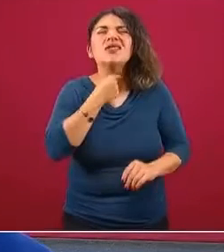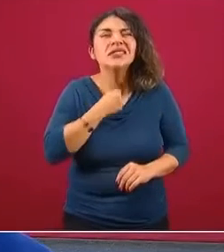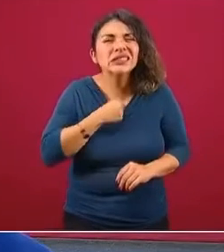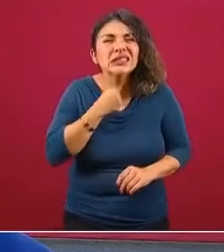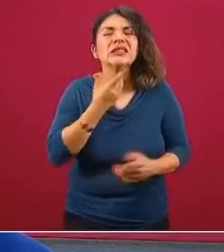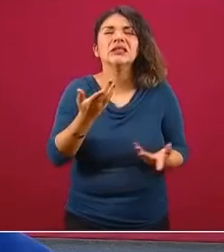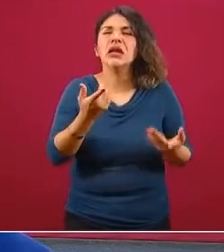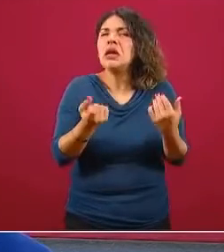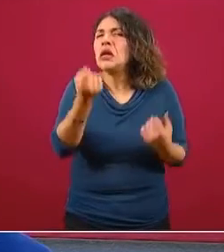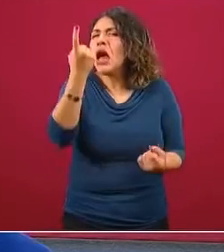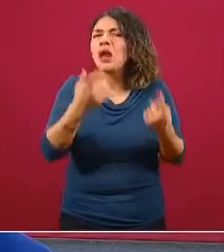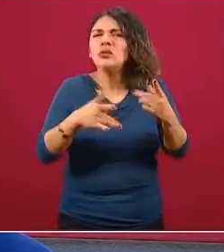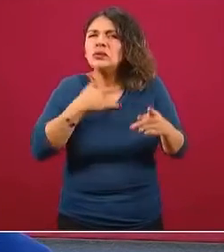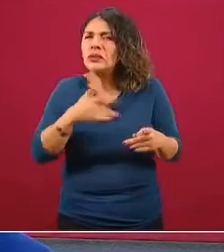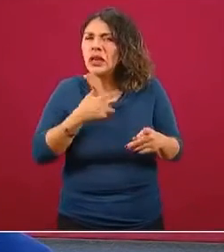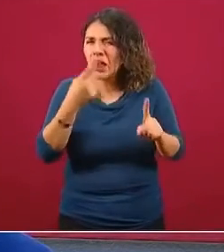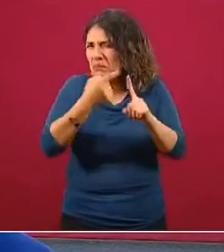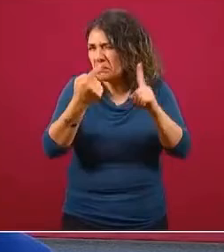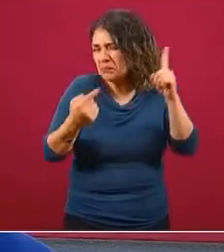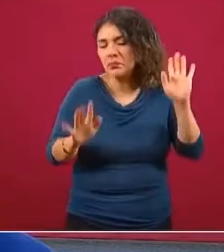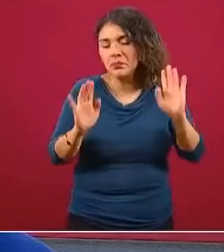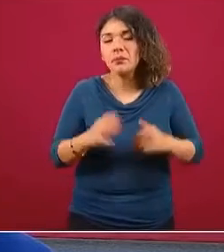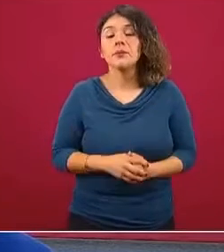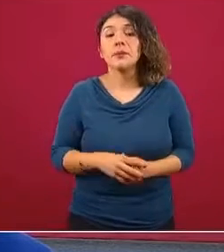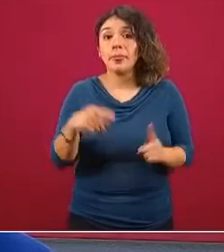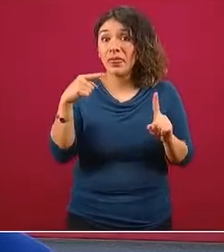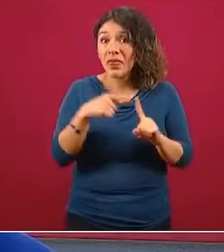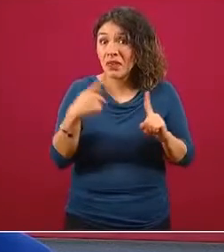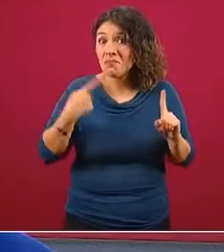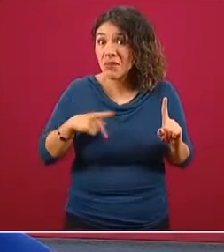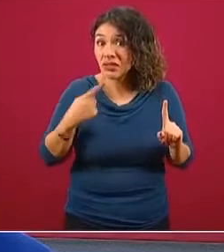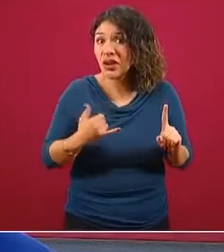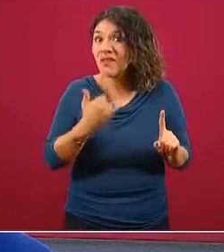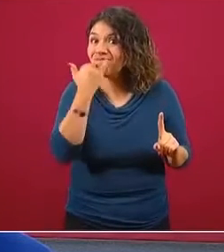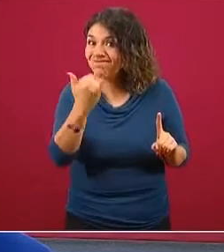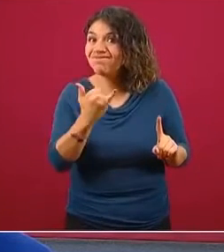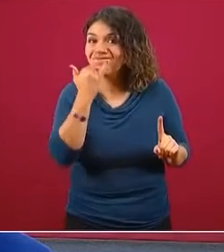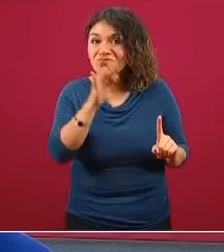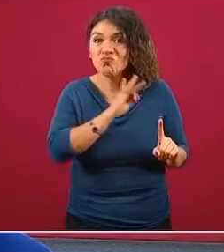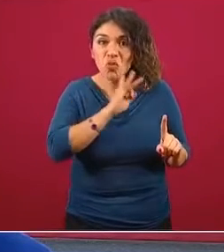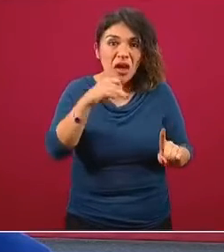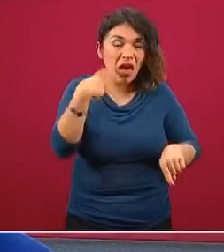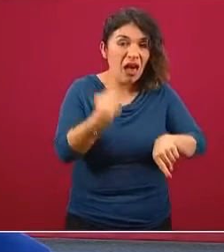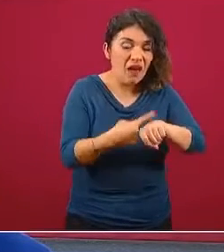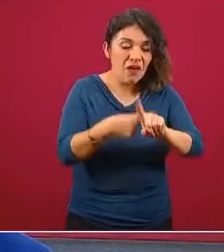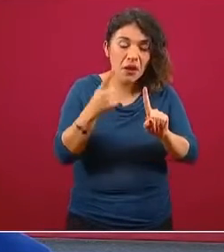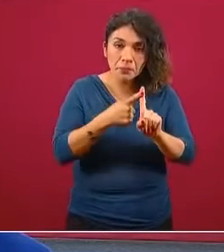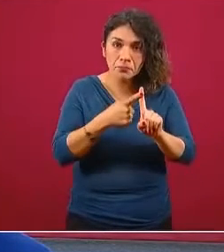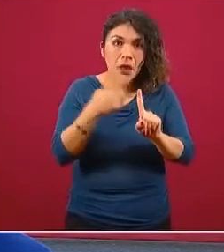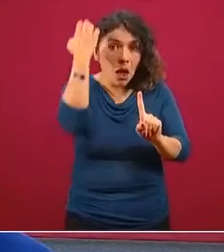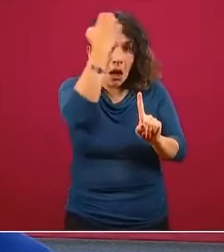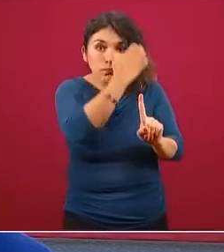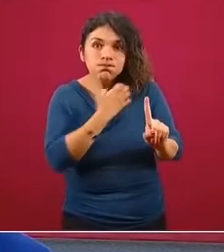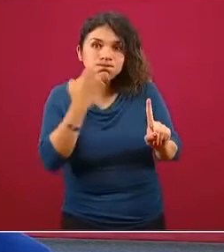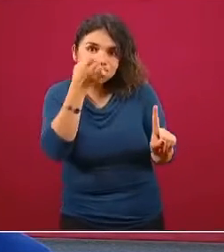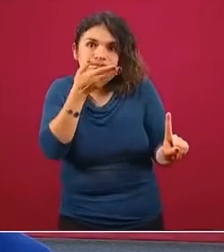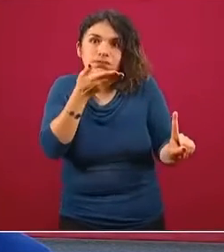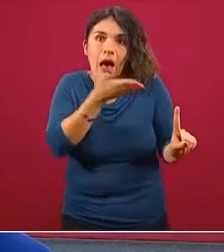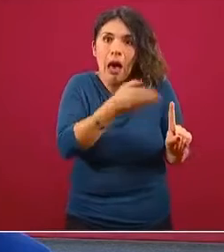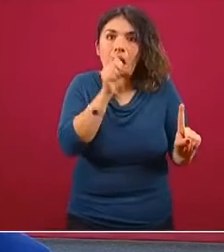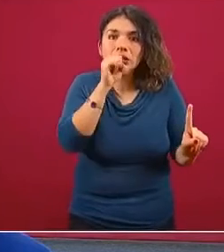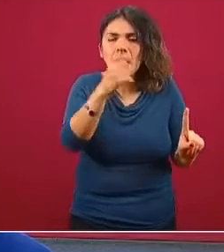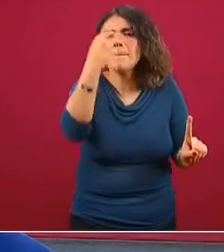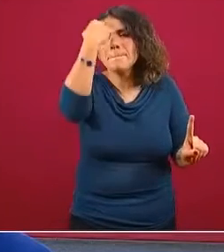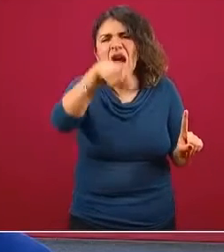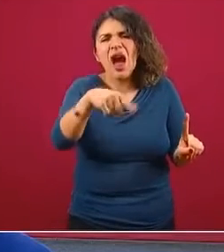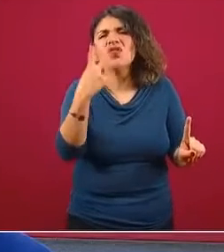garganta y alguno de los síntomas accesorios, entonces es un caso sospechoso y se le realizan pruebas con dos